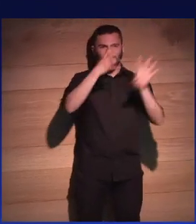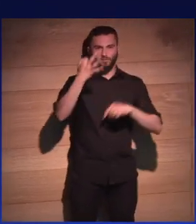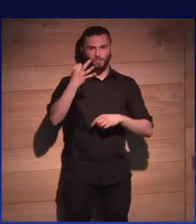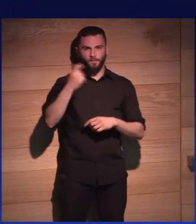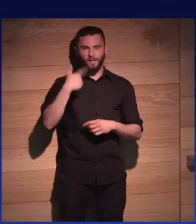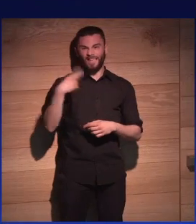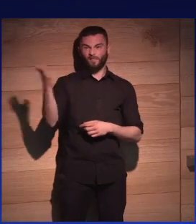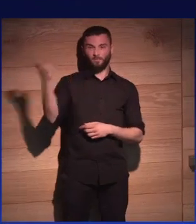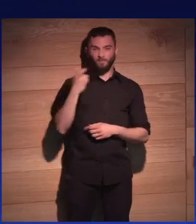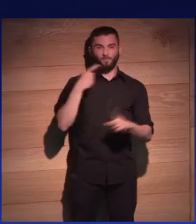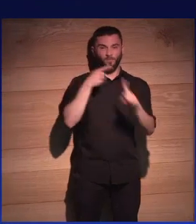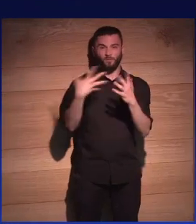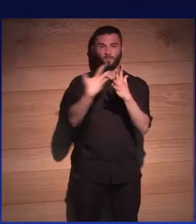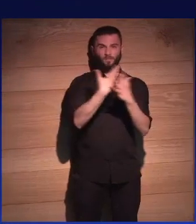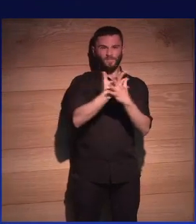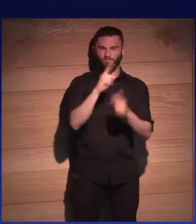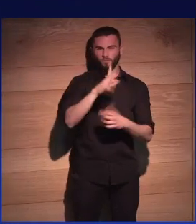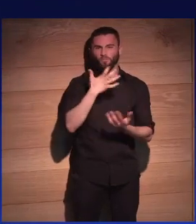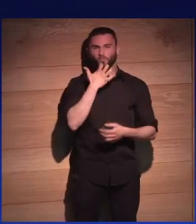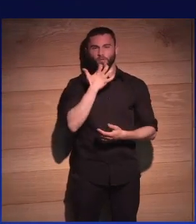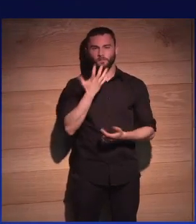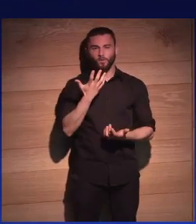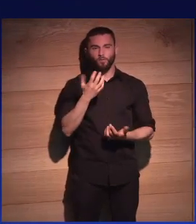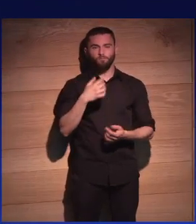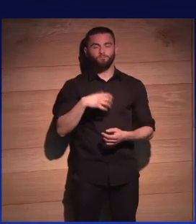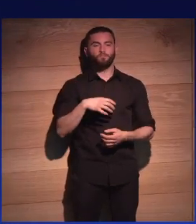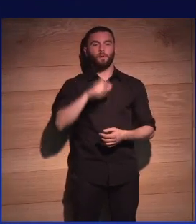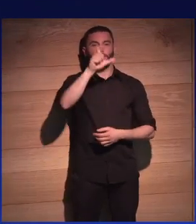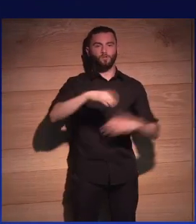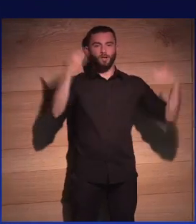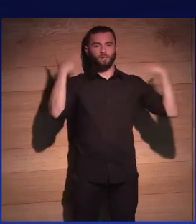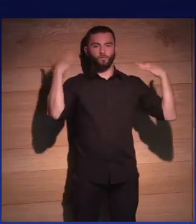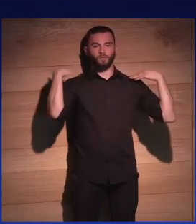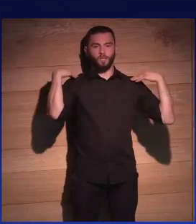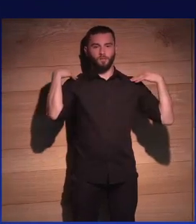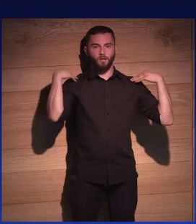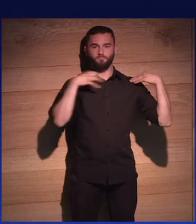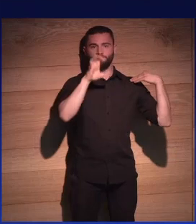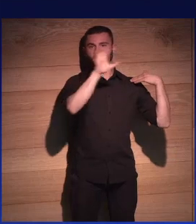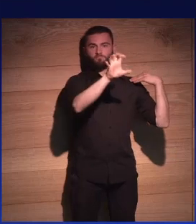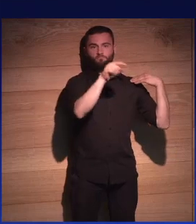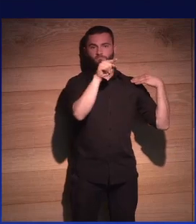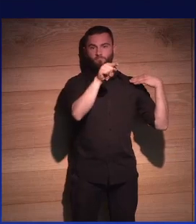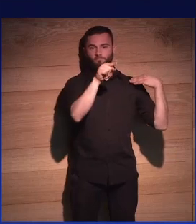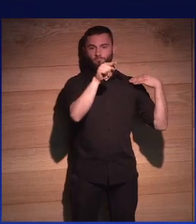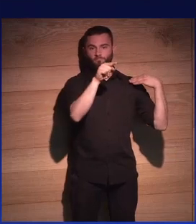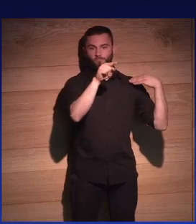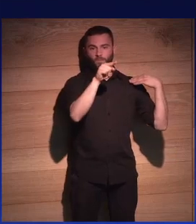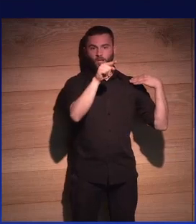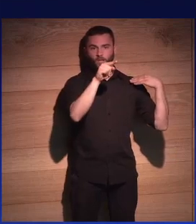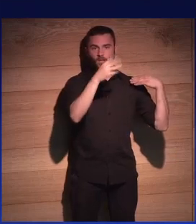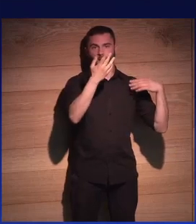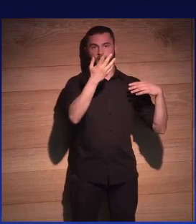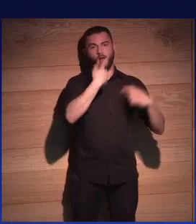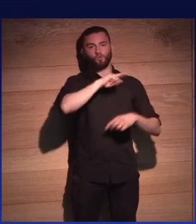no. Va a haber un tercero independiente que podría ser una autoridad estatal que les va a auditar y va a decirnos a nosotros si sí o si no. Que